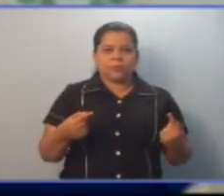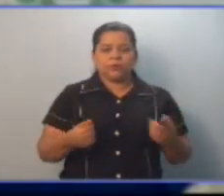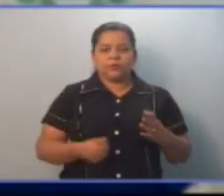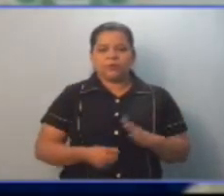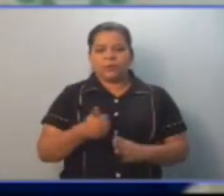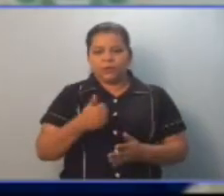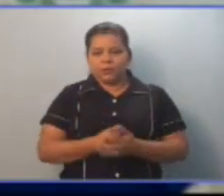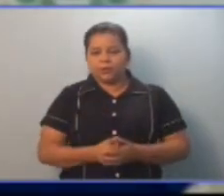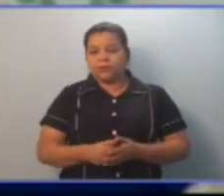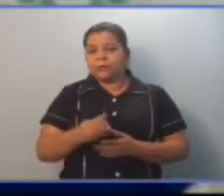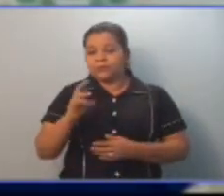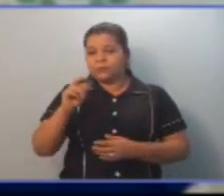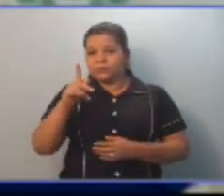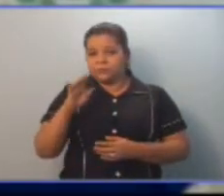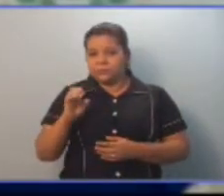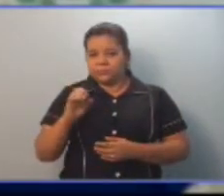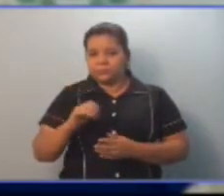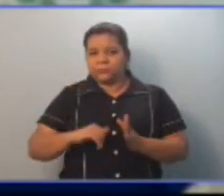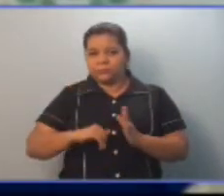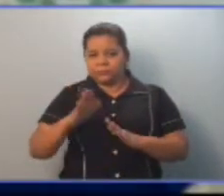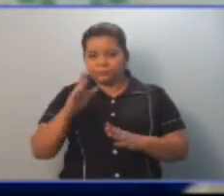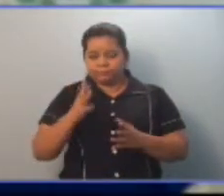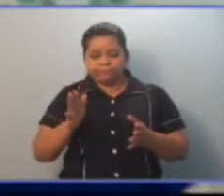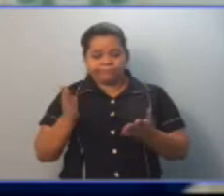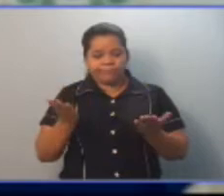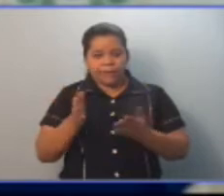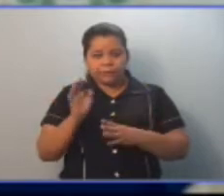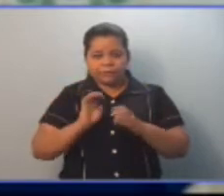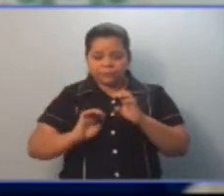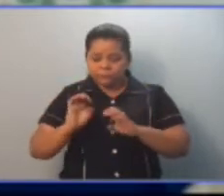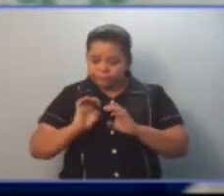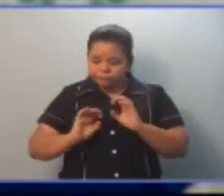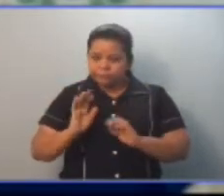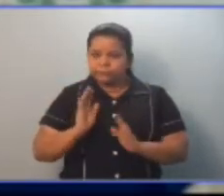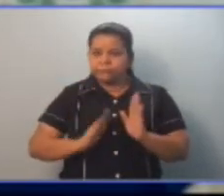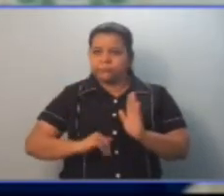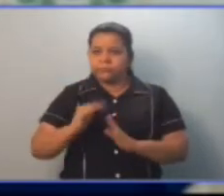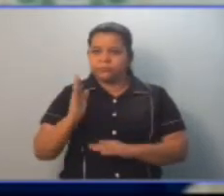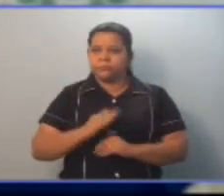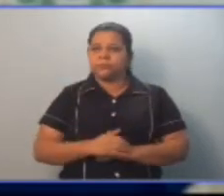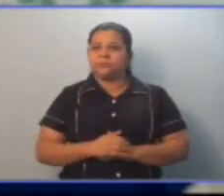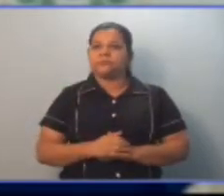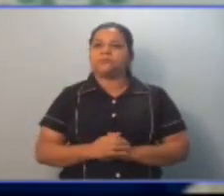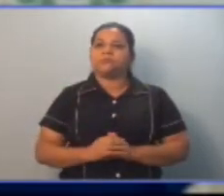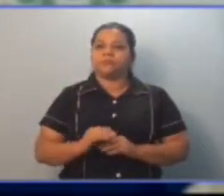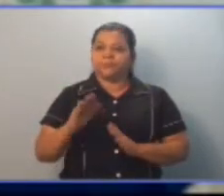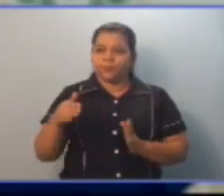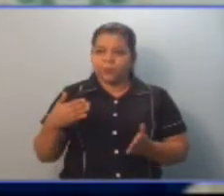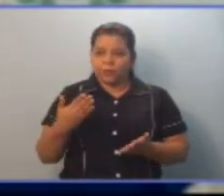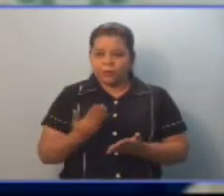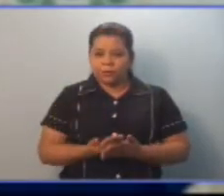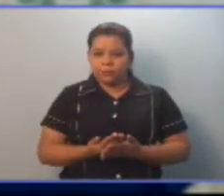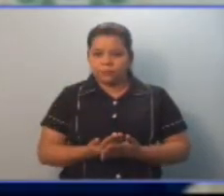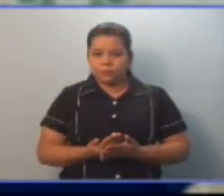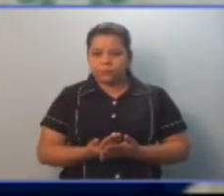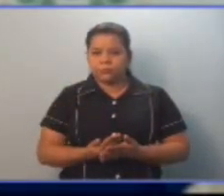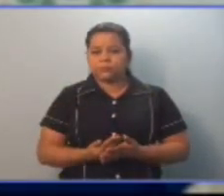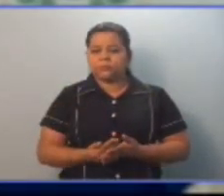En corte plena suele darse esas valoraciones, suele politizarse las decisiones.